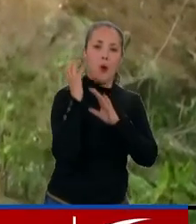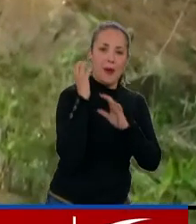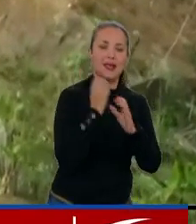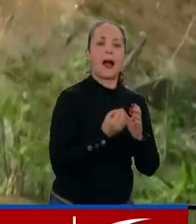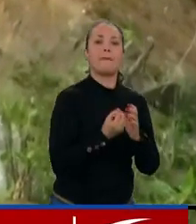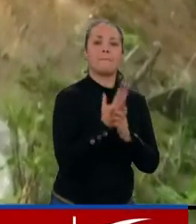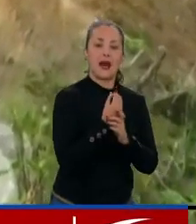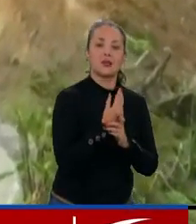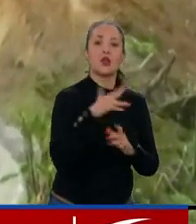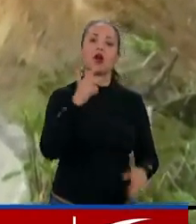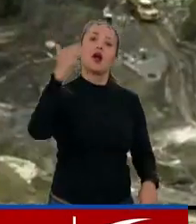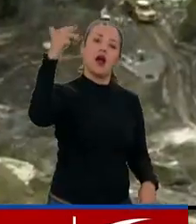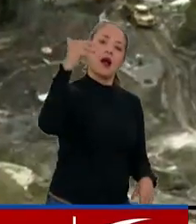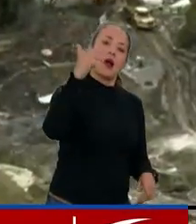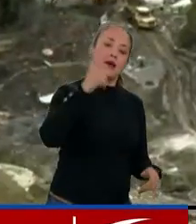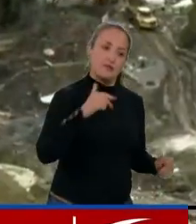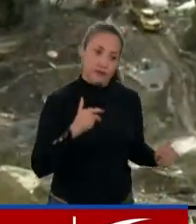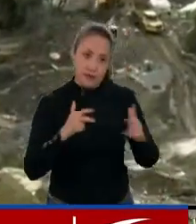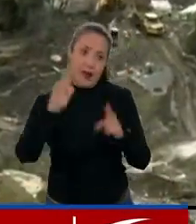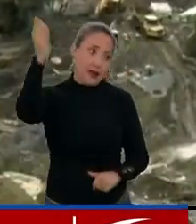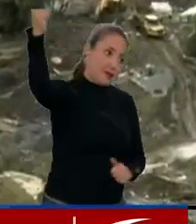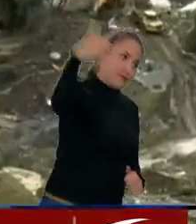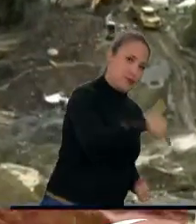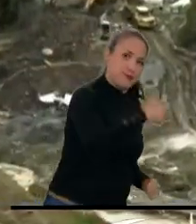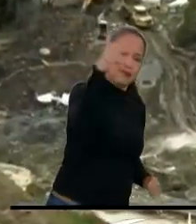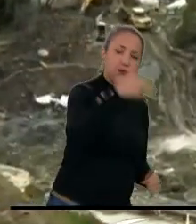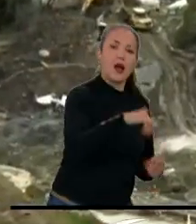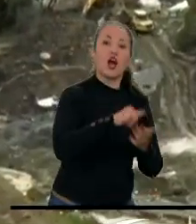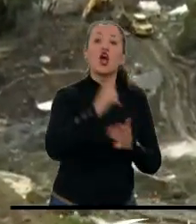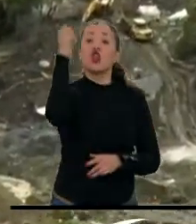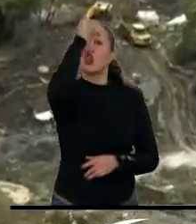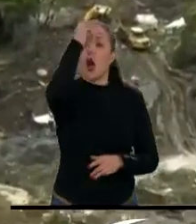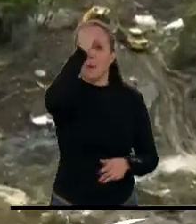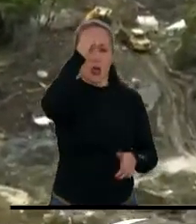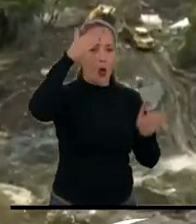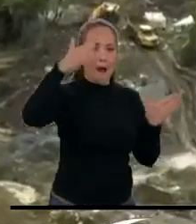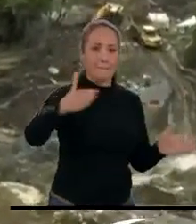sentido Pasto-Popayán, y los días miércoles y domingo permanecerá cerrada por mantenimiento.